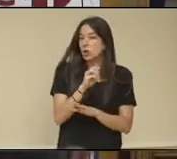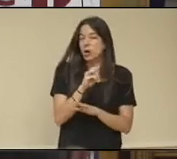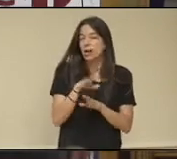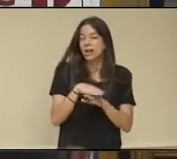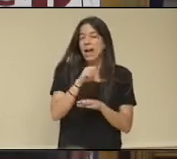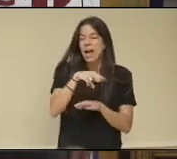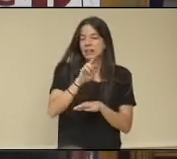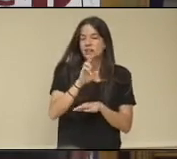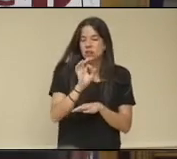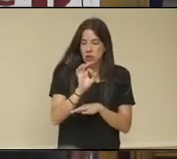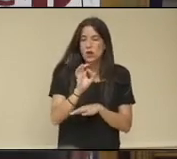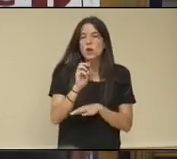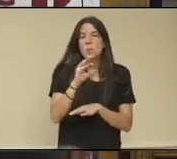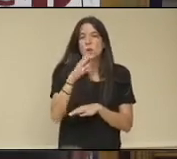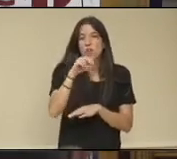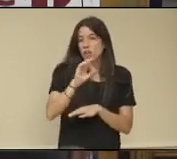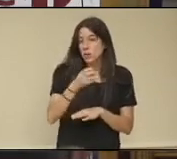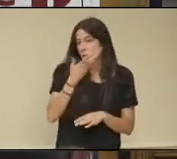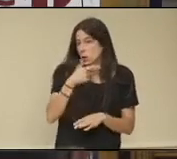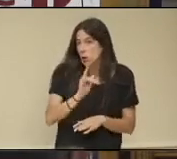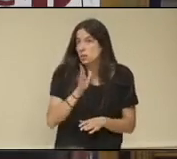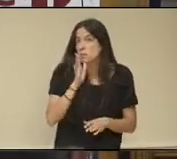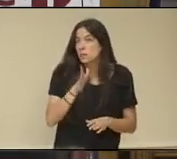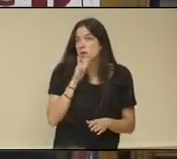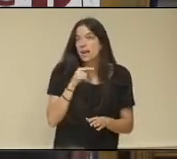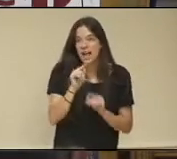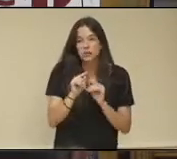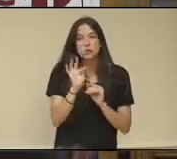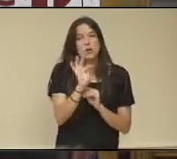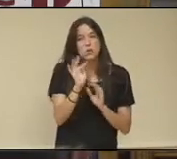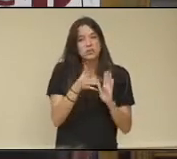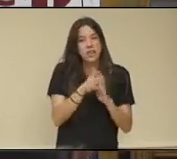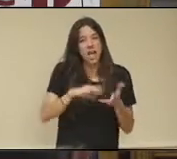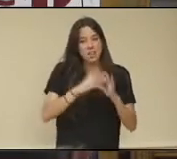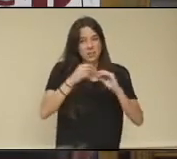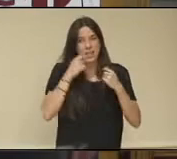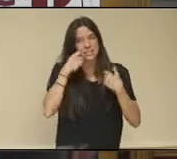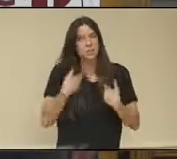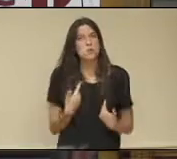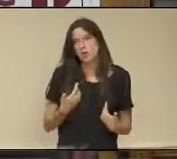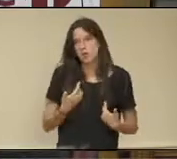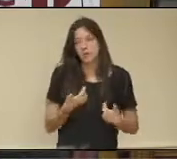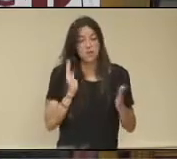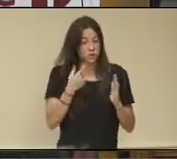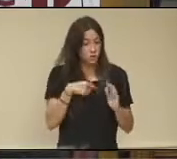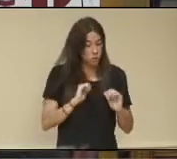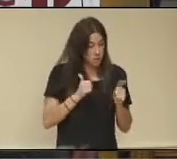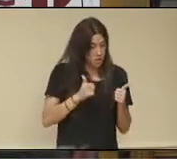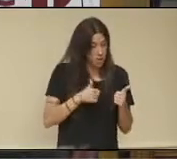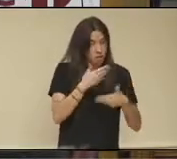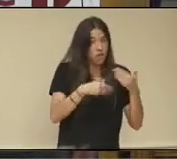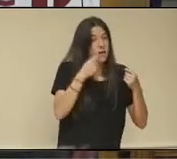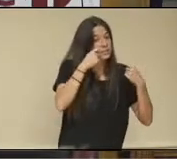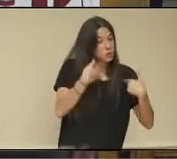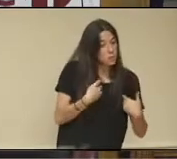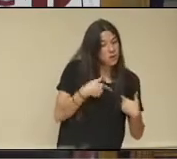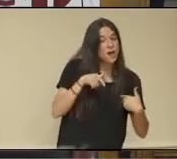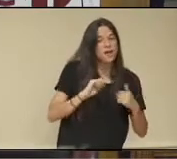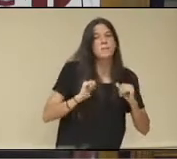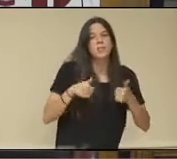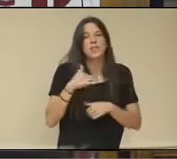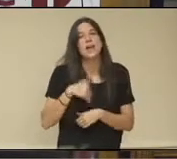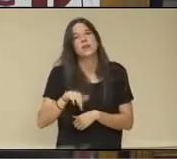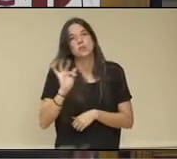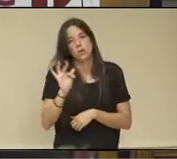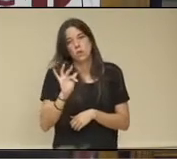ser humano. Creemos que desde el inicio que empezamos a ser los seres humanos. Hay una adaptación total porque,